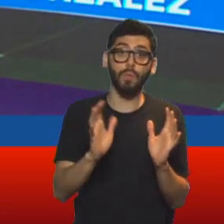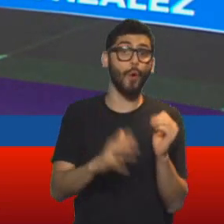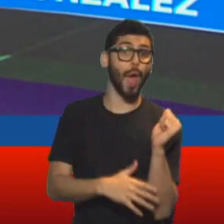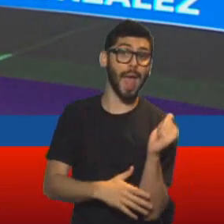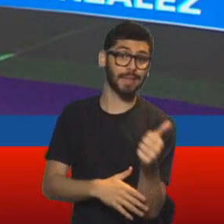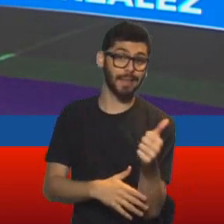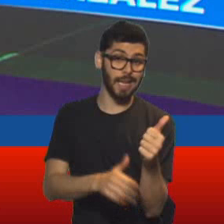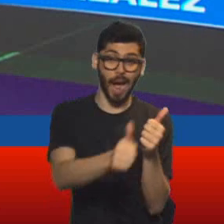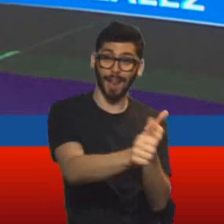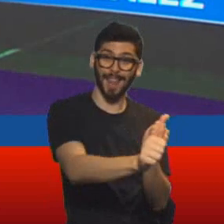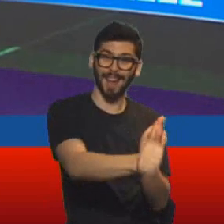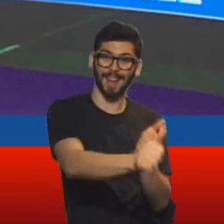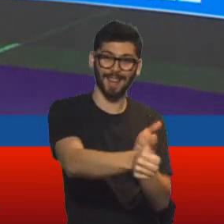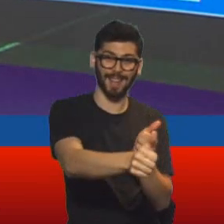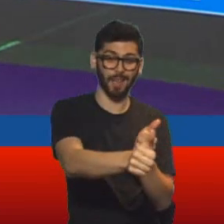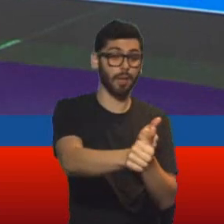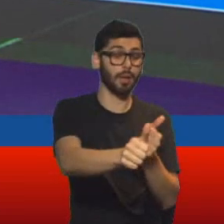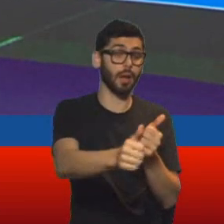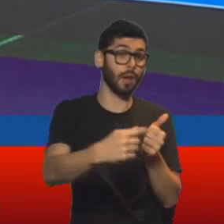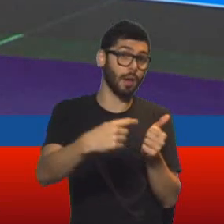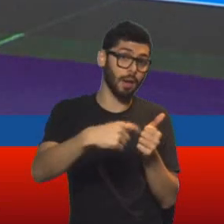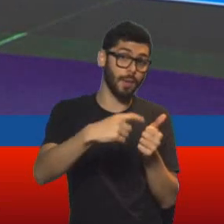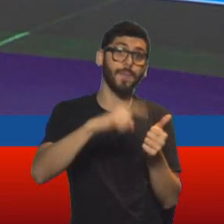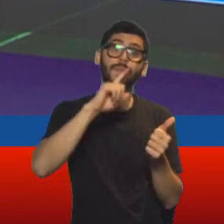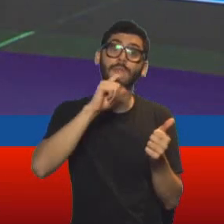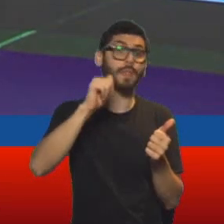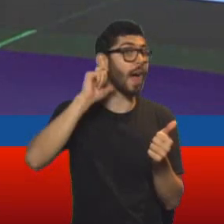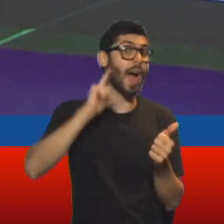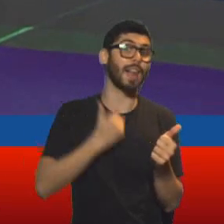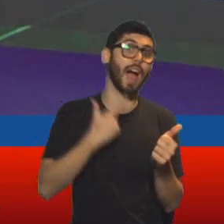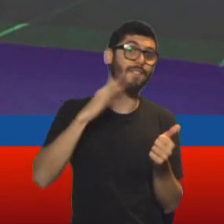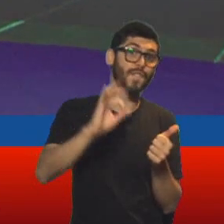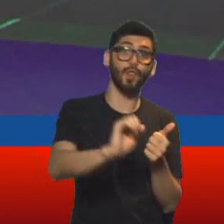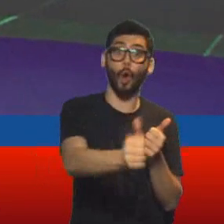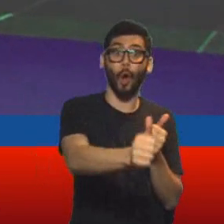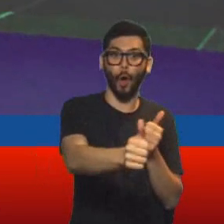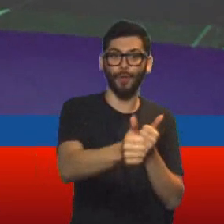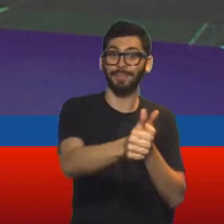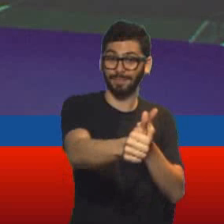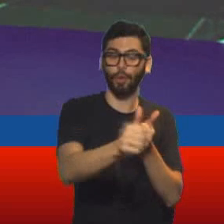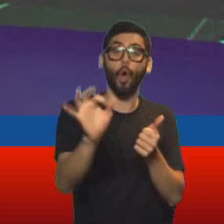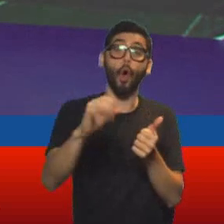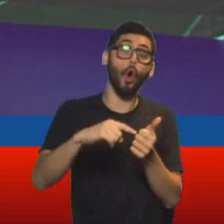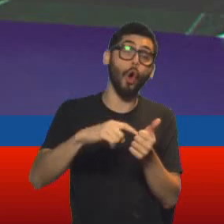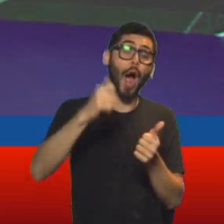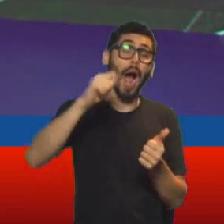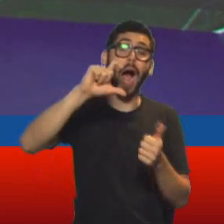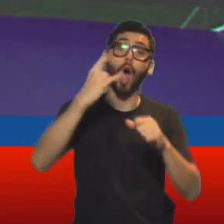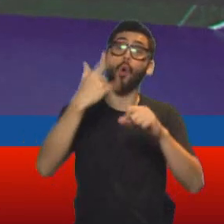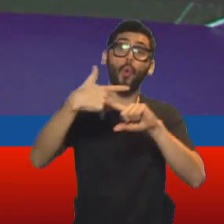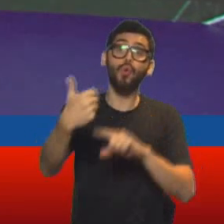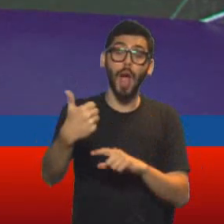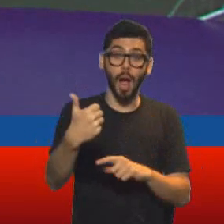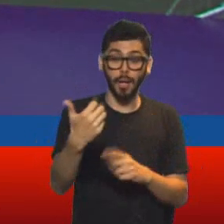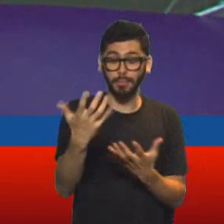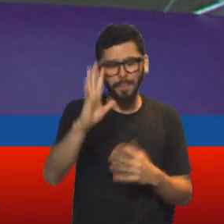izquierda, en ese extremo, en ese lateral, tanto a Tagliafico como a Acuña. Y que además tiene gol. De hecho, claro, ¿te